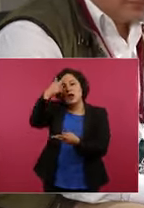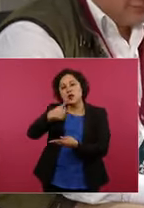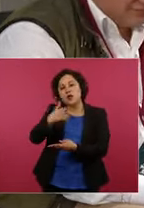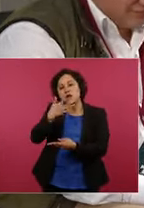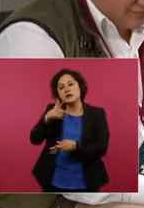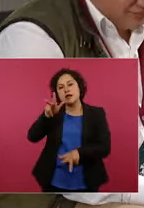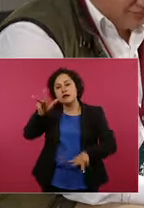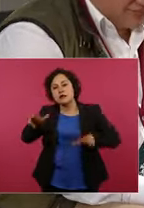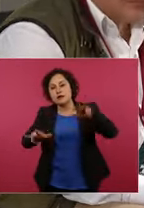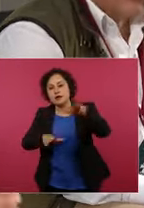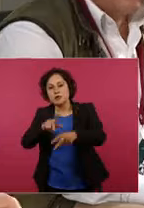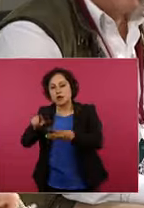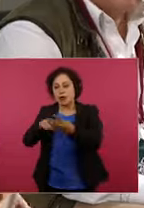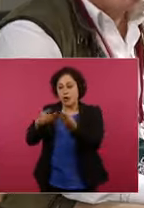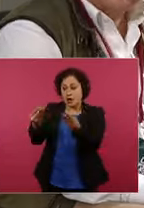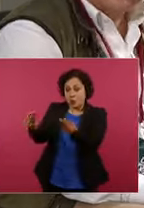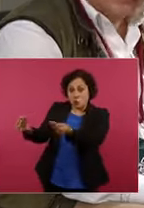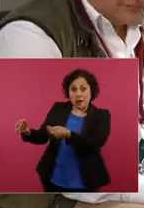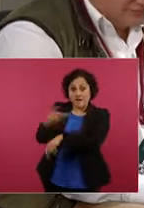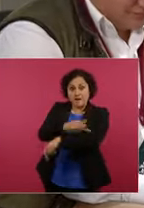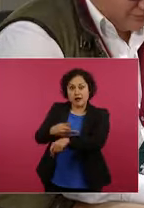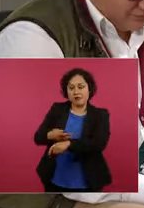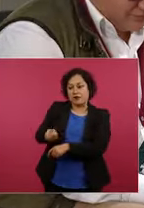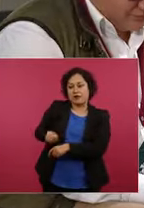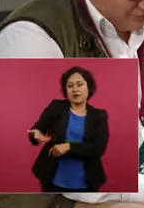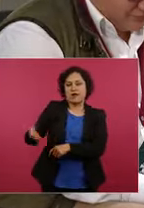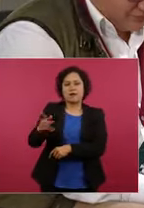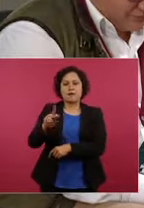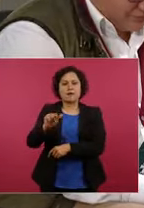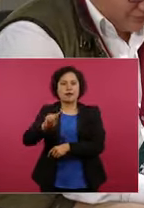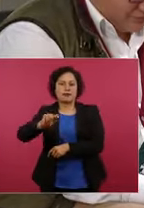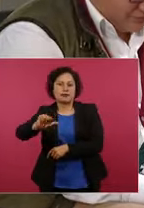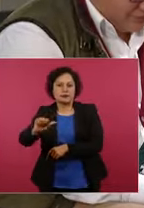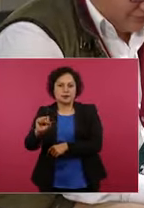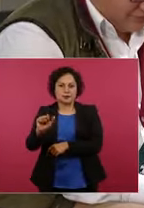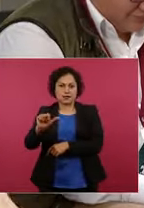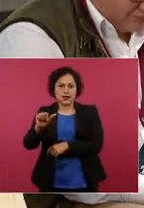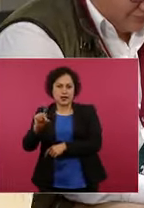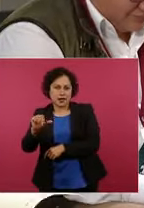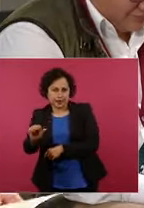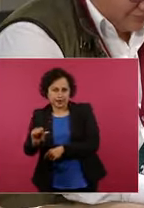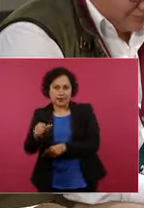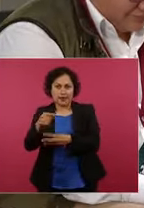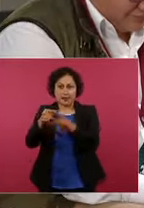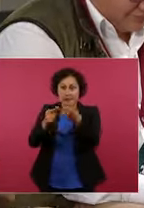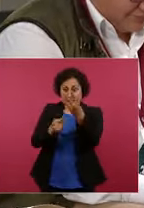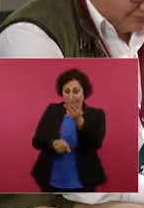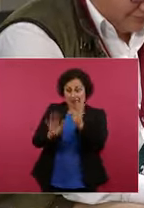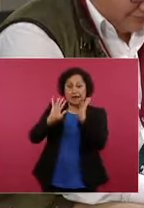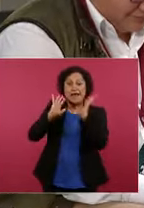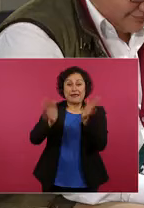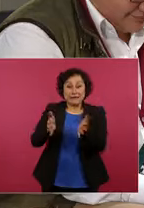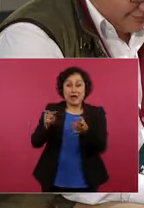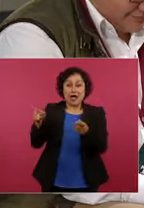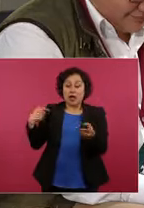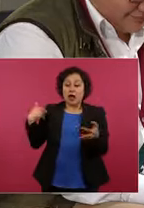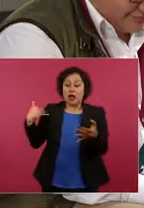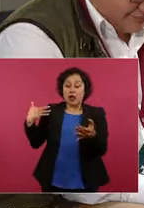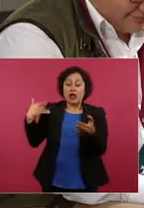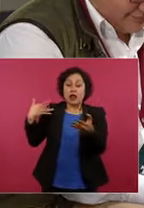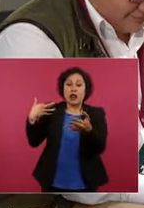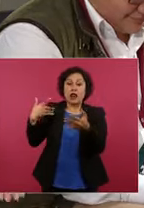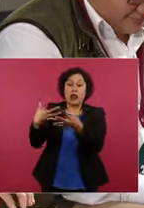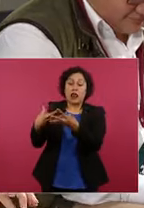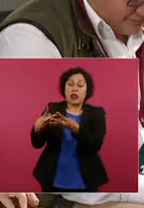son patasalada, como decimos, y ya está un tris. ¿Qué se requiere? Ya llegamos hasta aquí. ¿Qué se